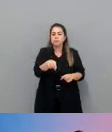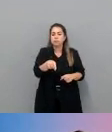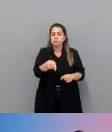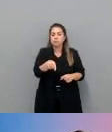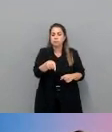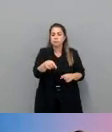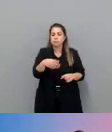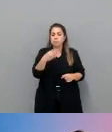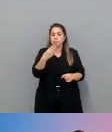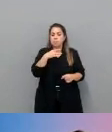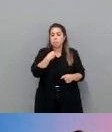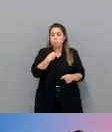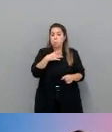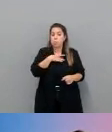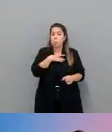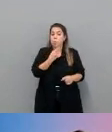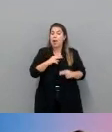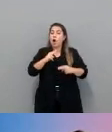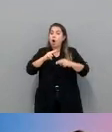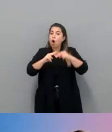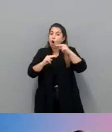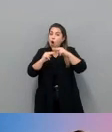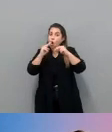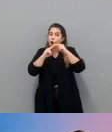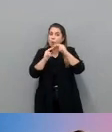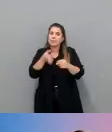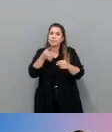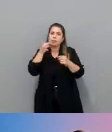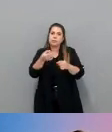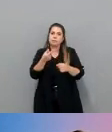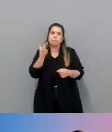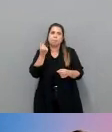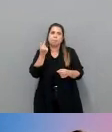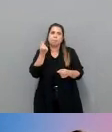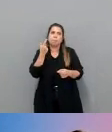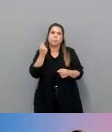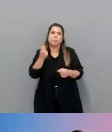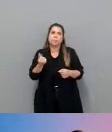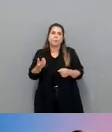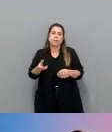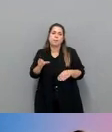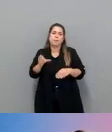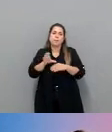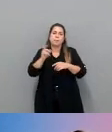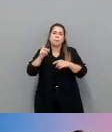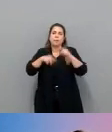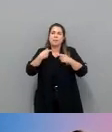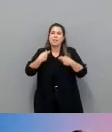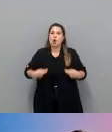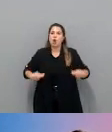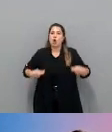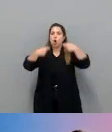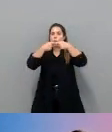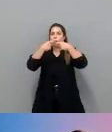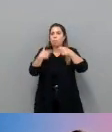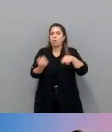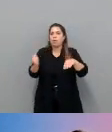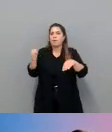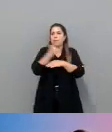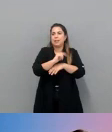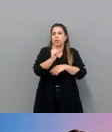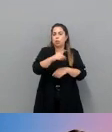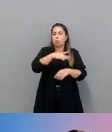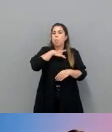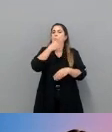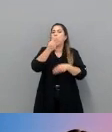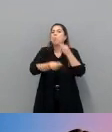la posibilidad de que esas obras, siempre y cuando el coste no supere el presupuesto anual de nuestra comunidad, pues se pueden llevar a cabo, ¿no? Pero